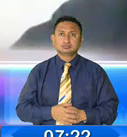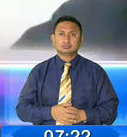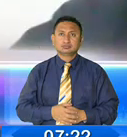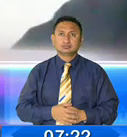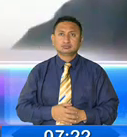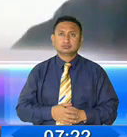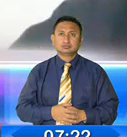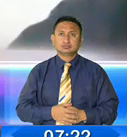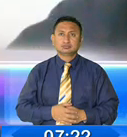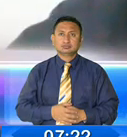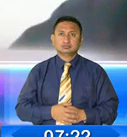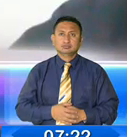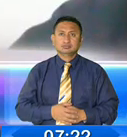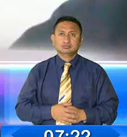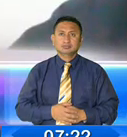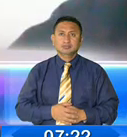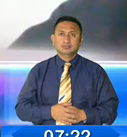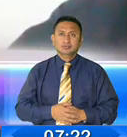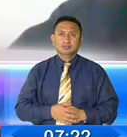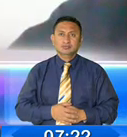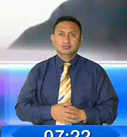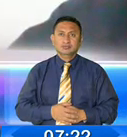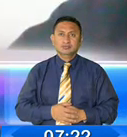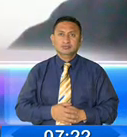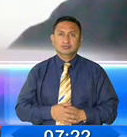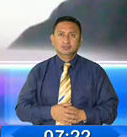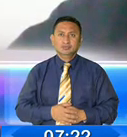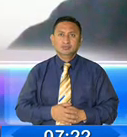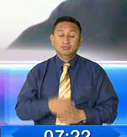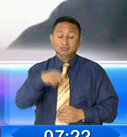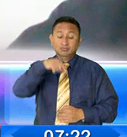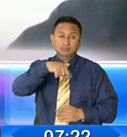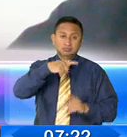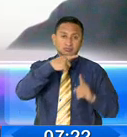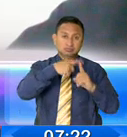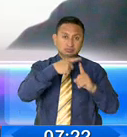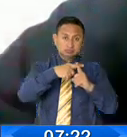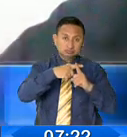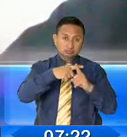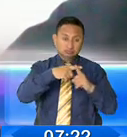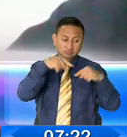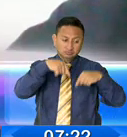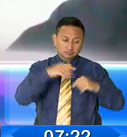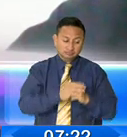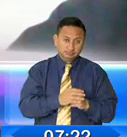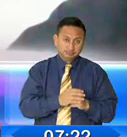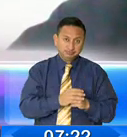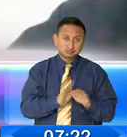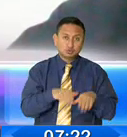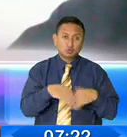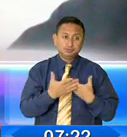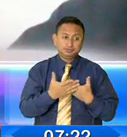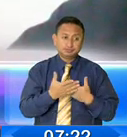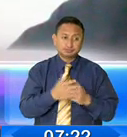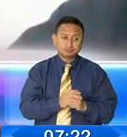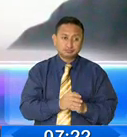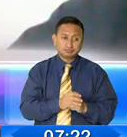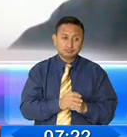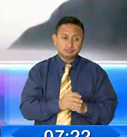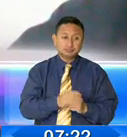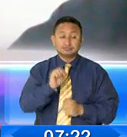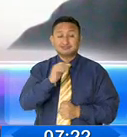de todo lo malo, lo positivo es que la forma de contrarrestar a estas variantes es la misma, es decir, son